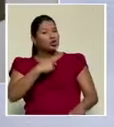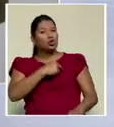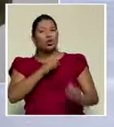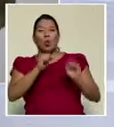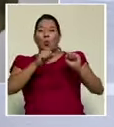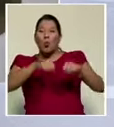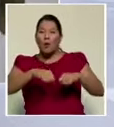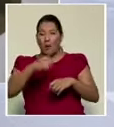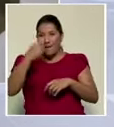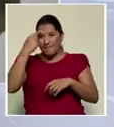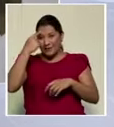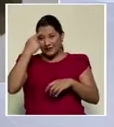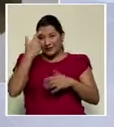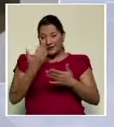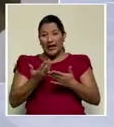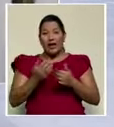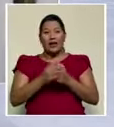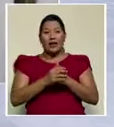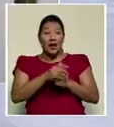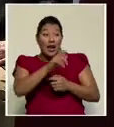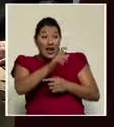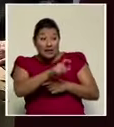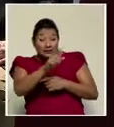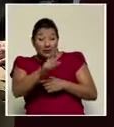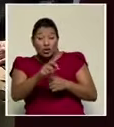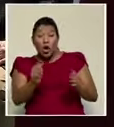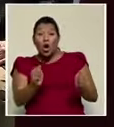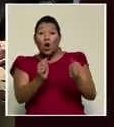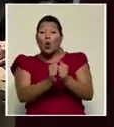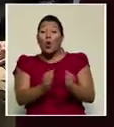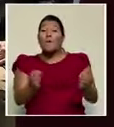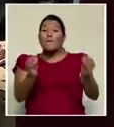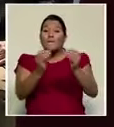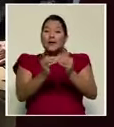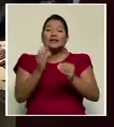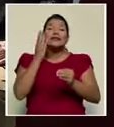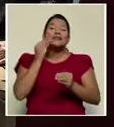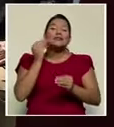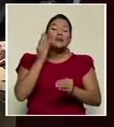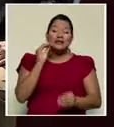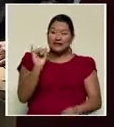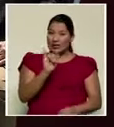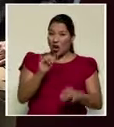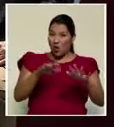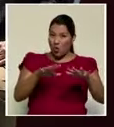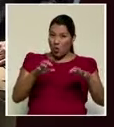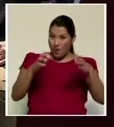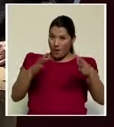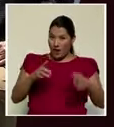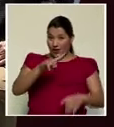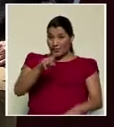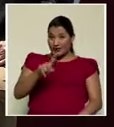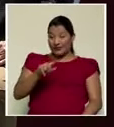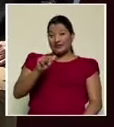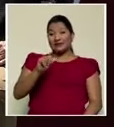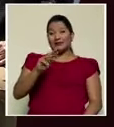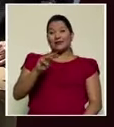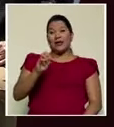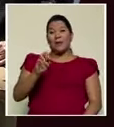los integrantes de mayor experiencia, me refiero a la magistrada Zamora, al magistrado Max Esquivel,